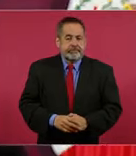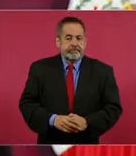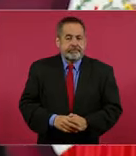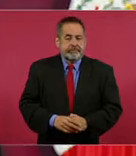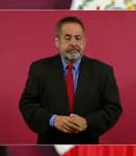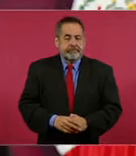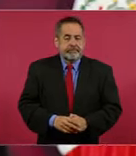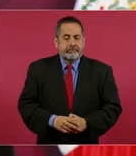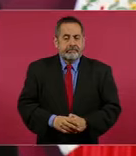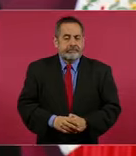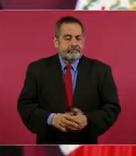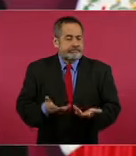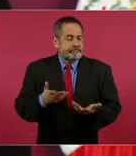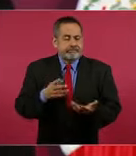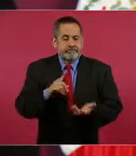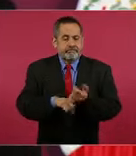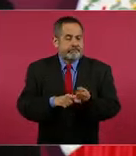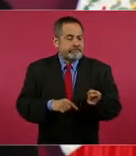la culpa no